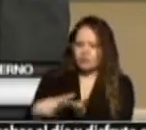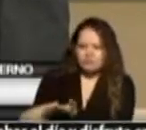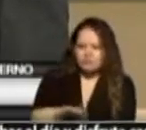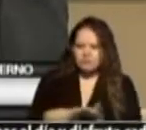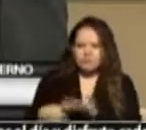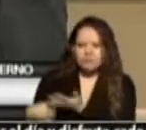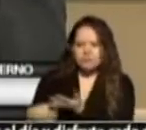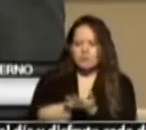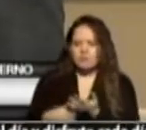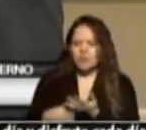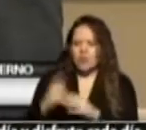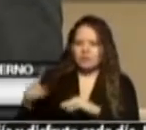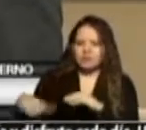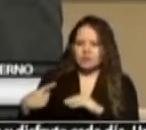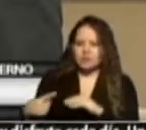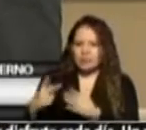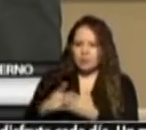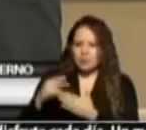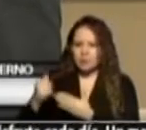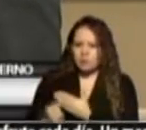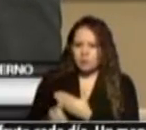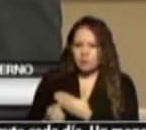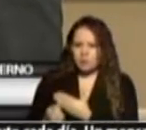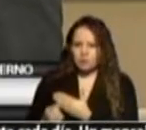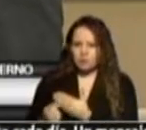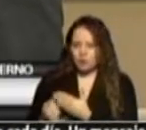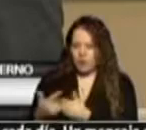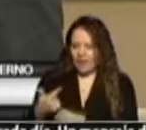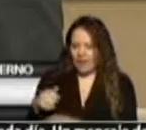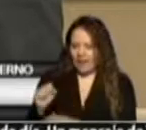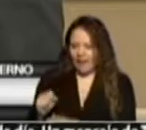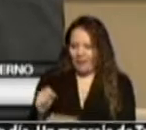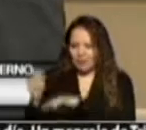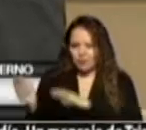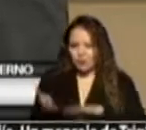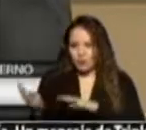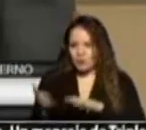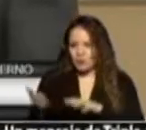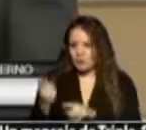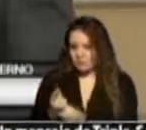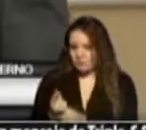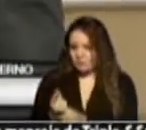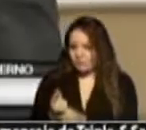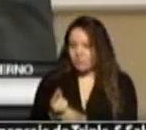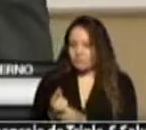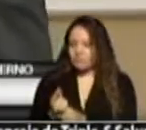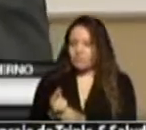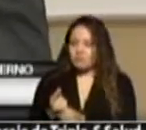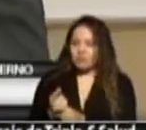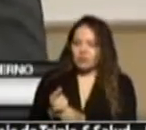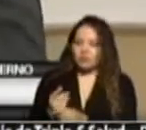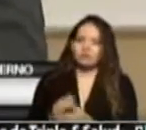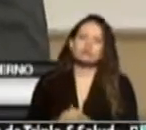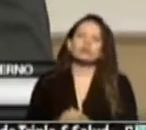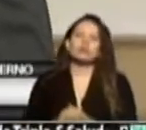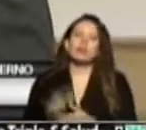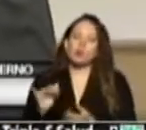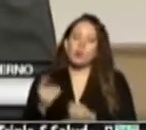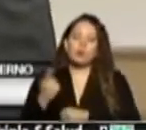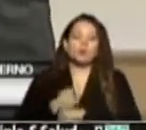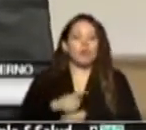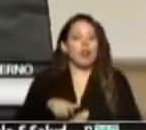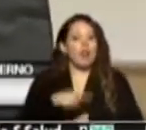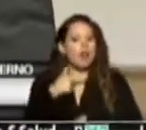con, digamos, el proyecto de transbordo para gas que ha generado un poco de controversia? Bueno, estamos un día muy largo de